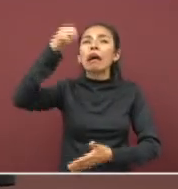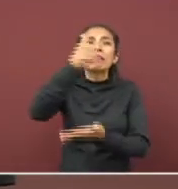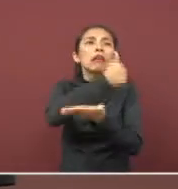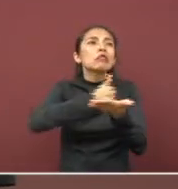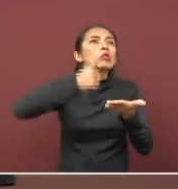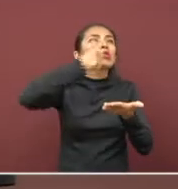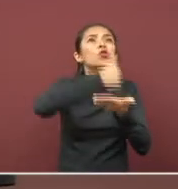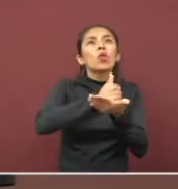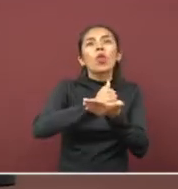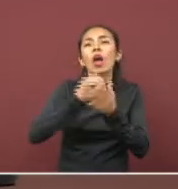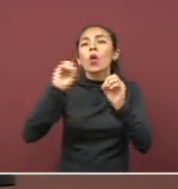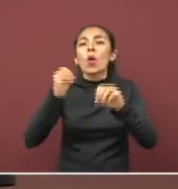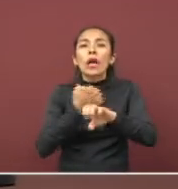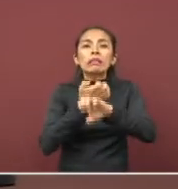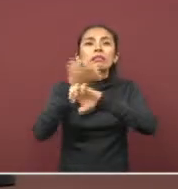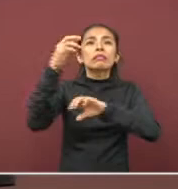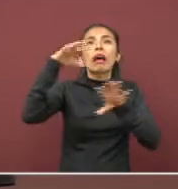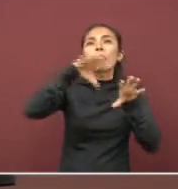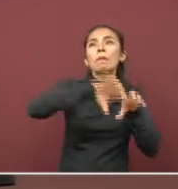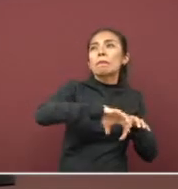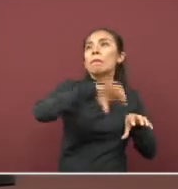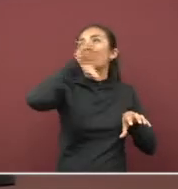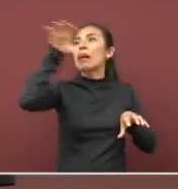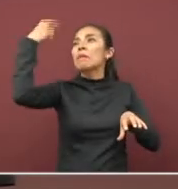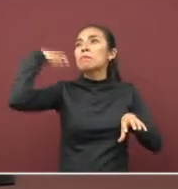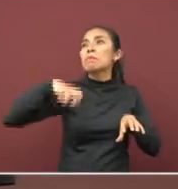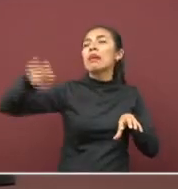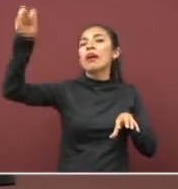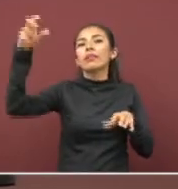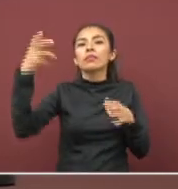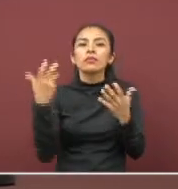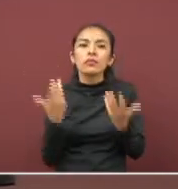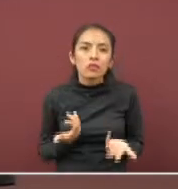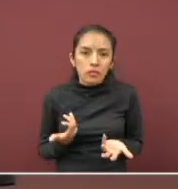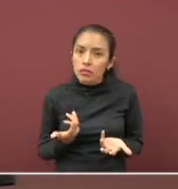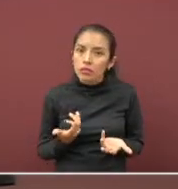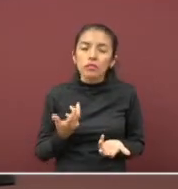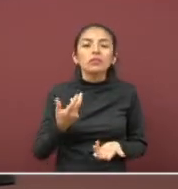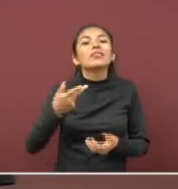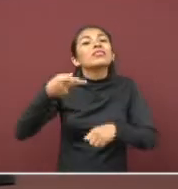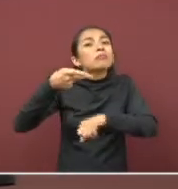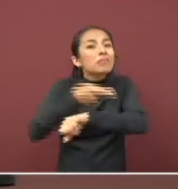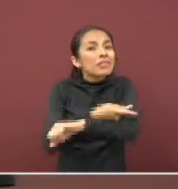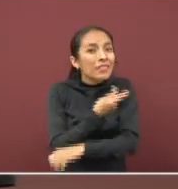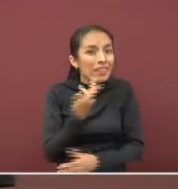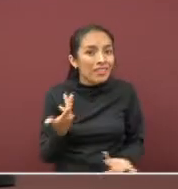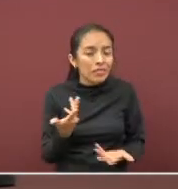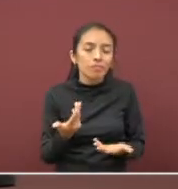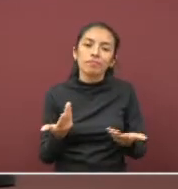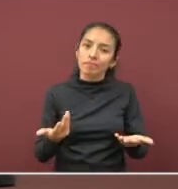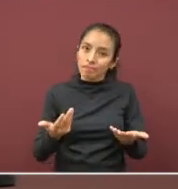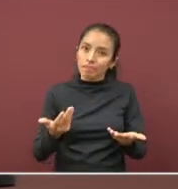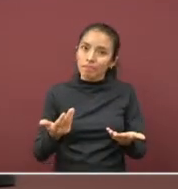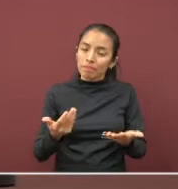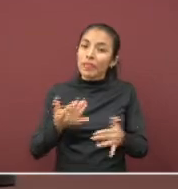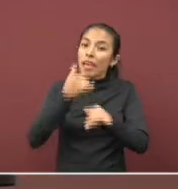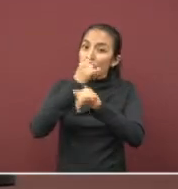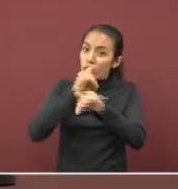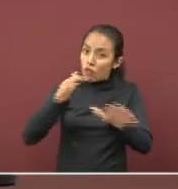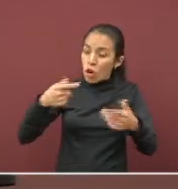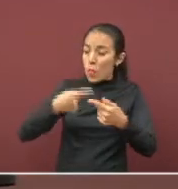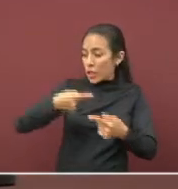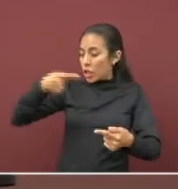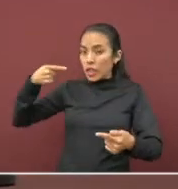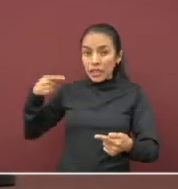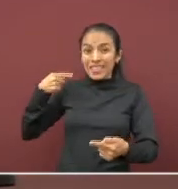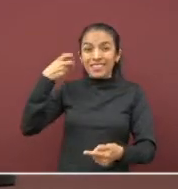o de un estado a otro esto qué es lo que provoca como les hemos informado esta